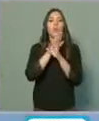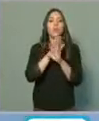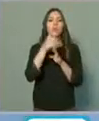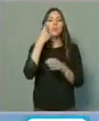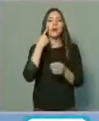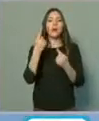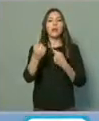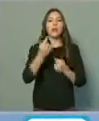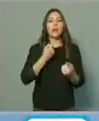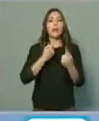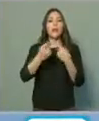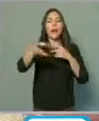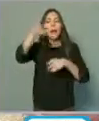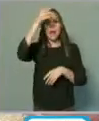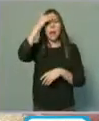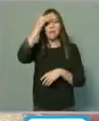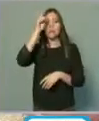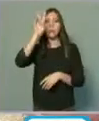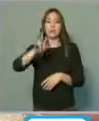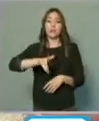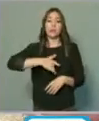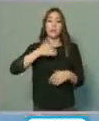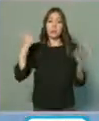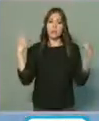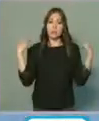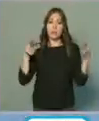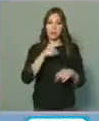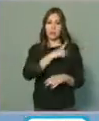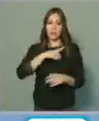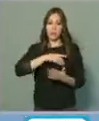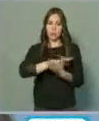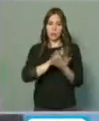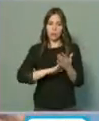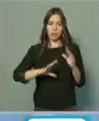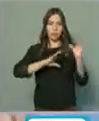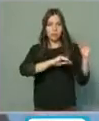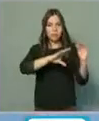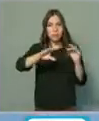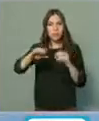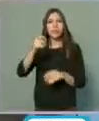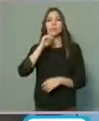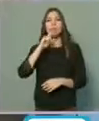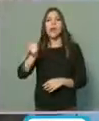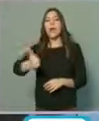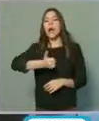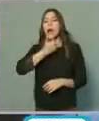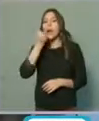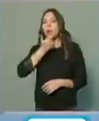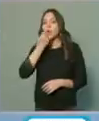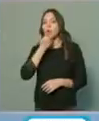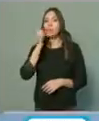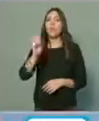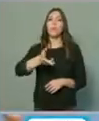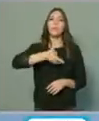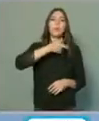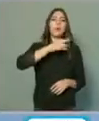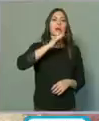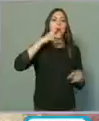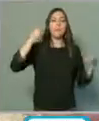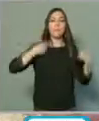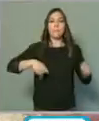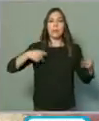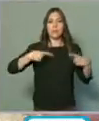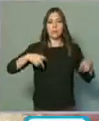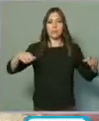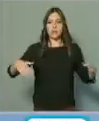de aprendizaje, donde enseña el maestro, los mismos alumnos, los padres de familia y la gente de la comunidad